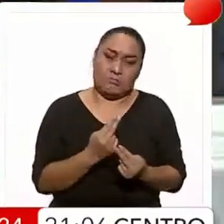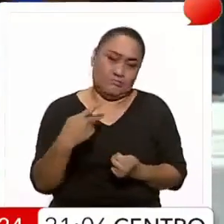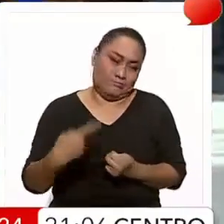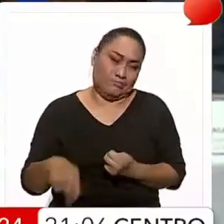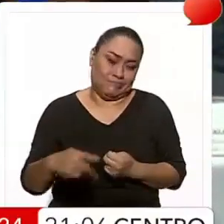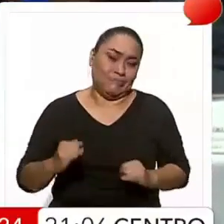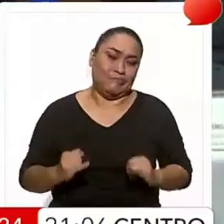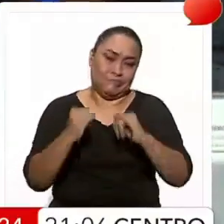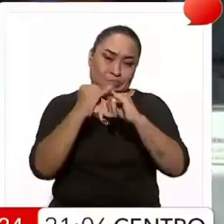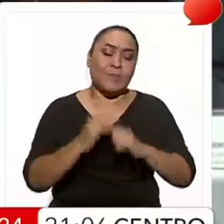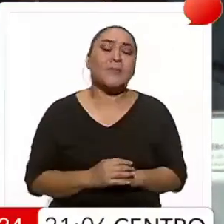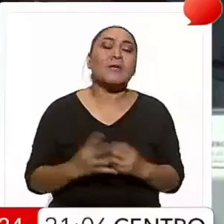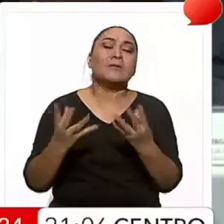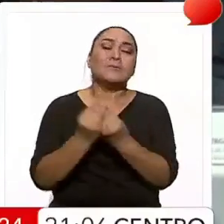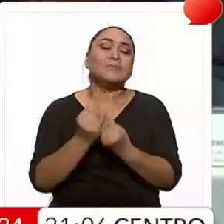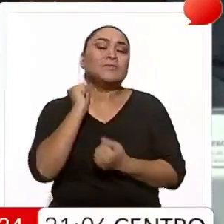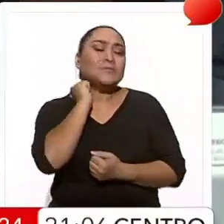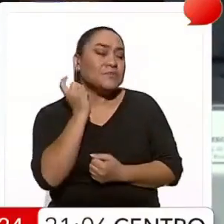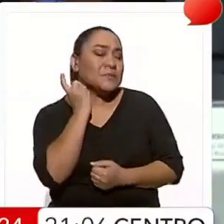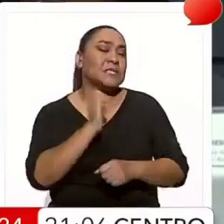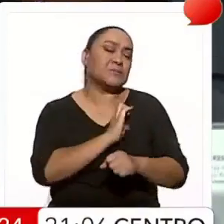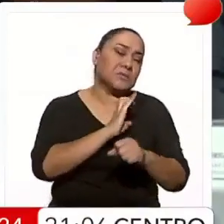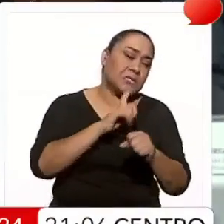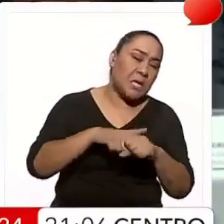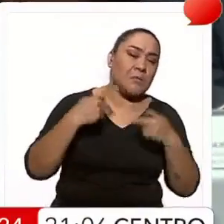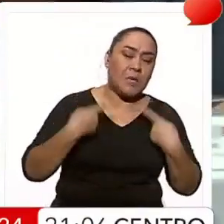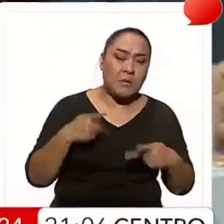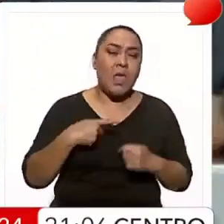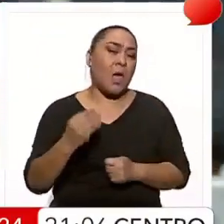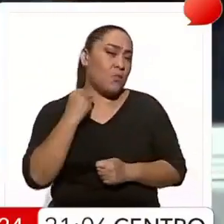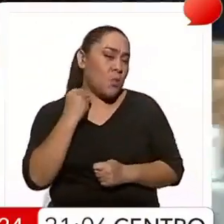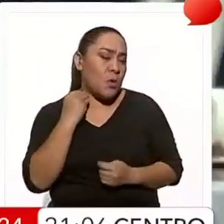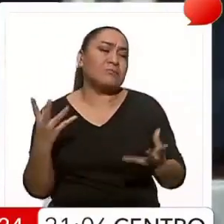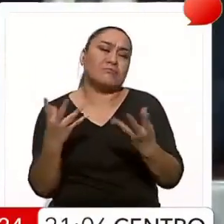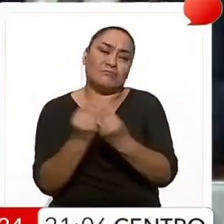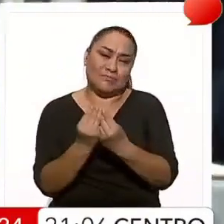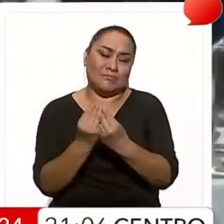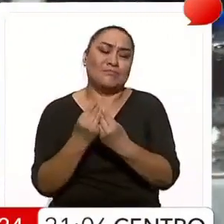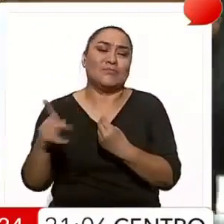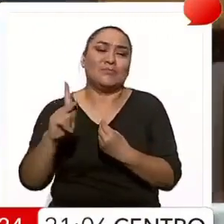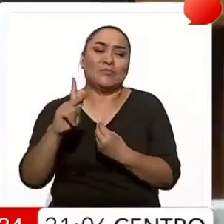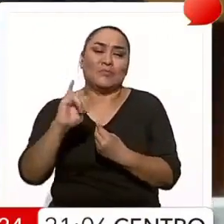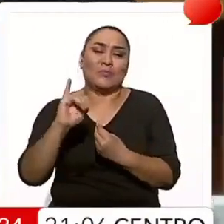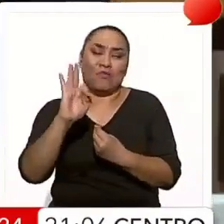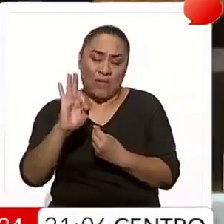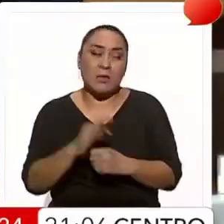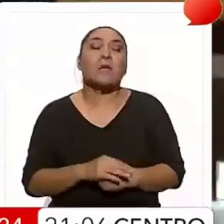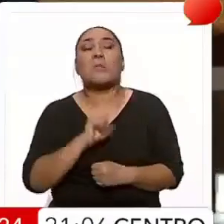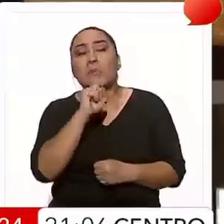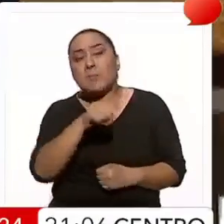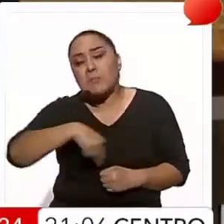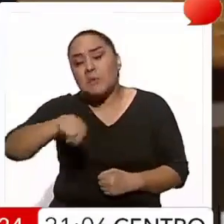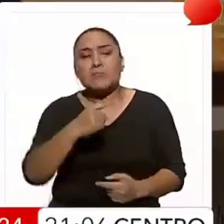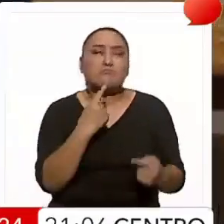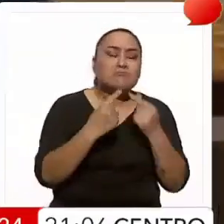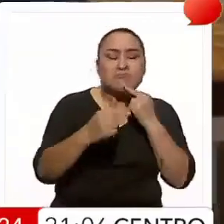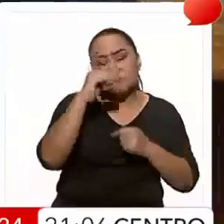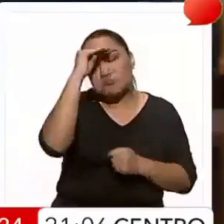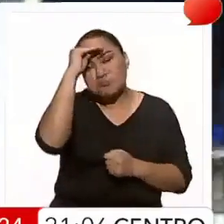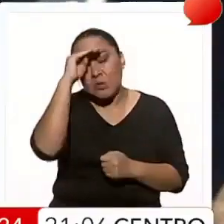Legisladores, especialistas, abogados e integrantes del Poder Judicial Dialogaron también sobre las alternativas